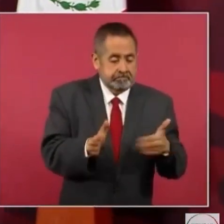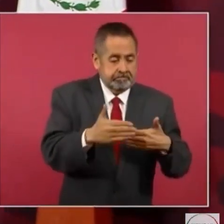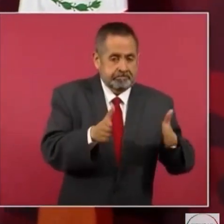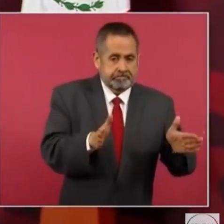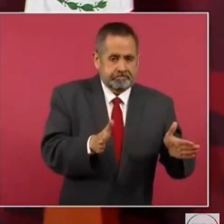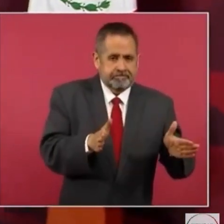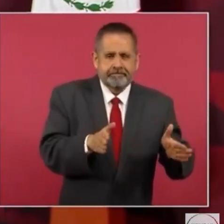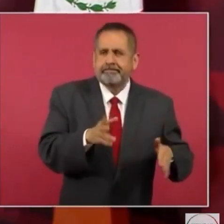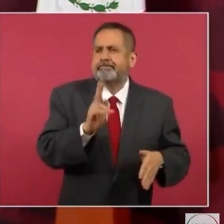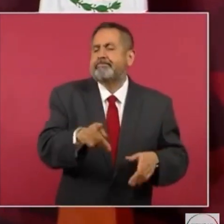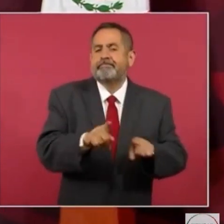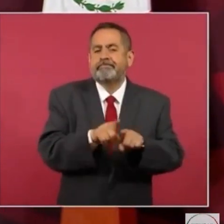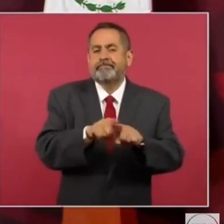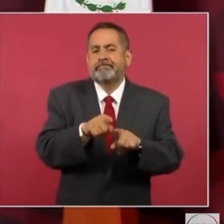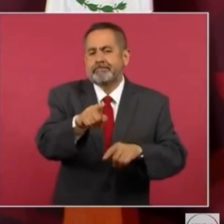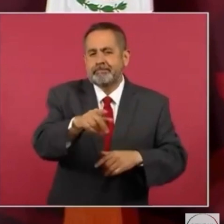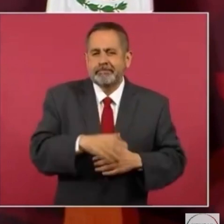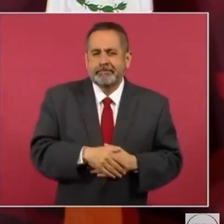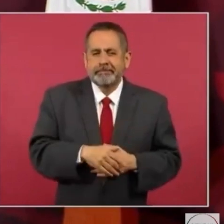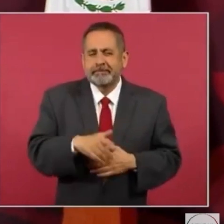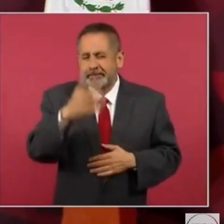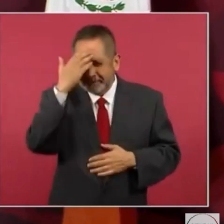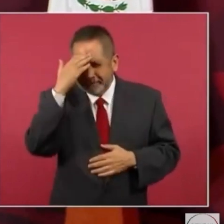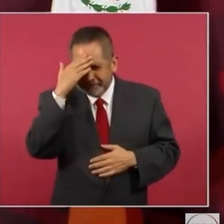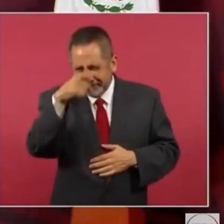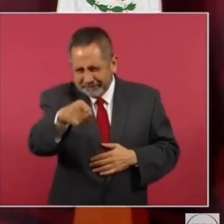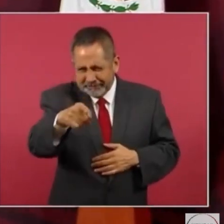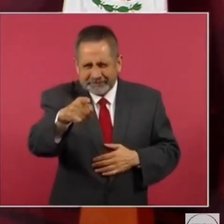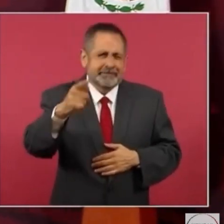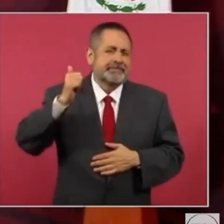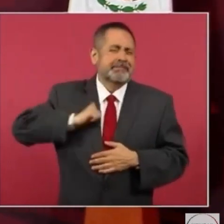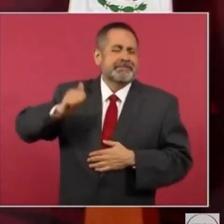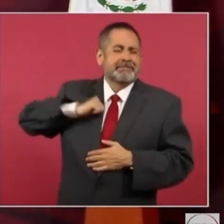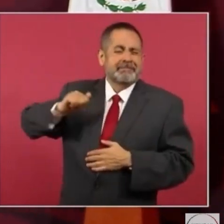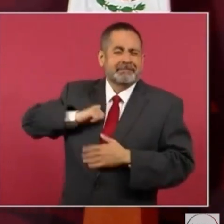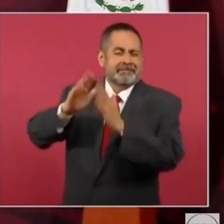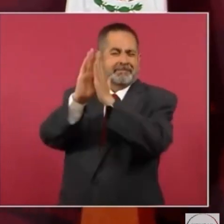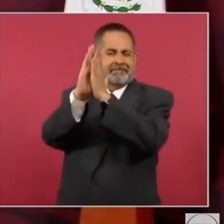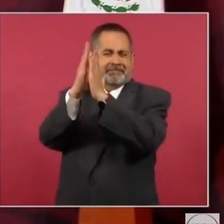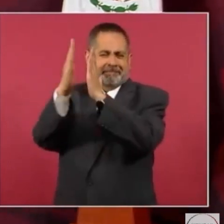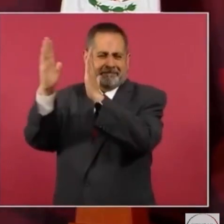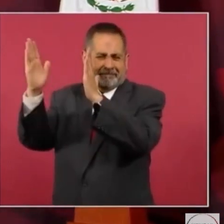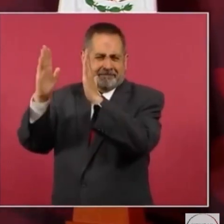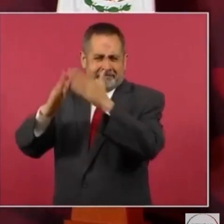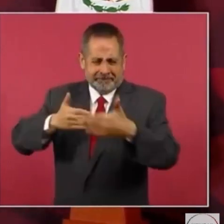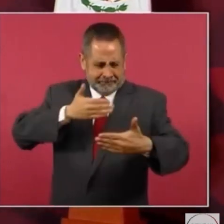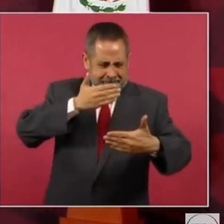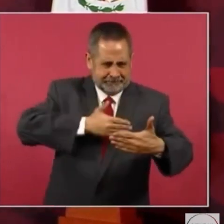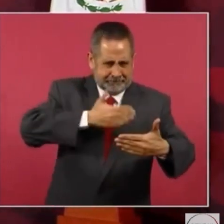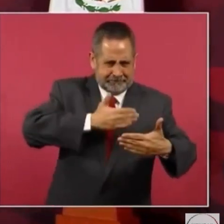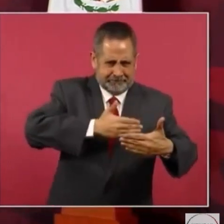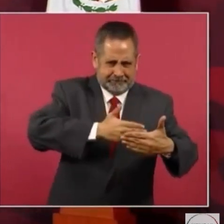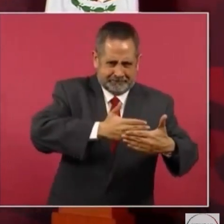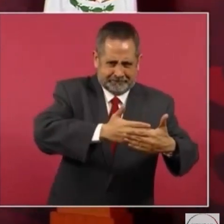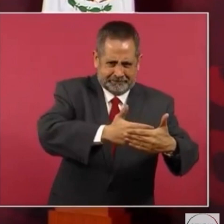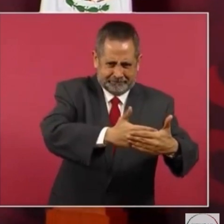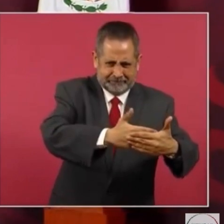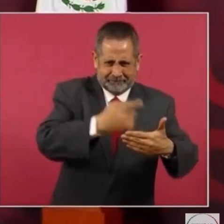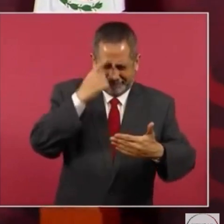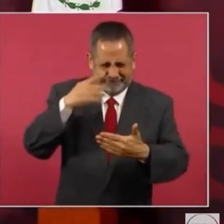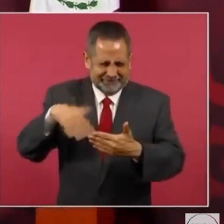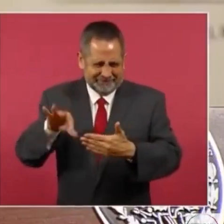así como las fichas de las antiguas bibliotecas, todavía hay, que se buscan los libros,